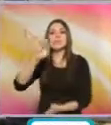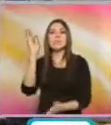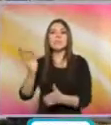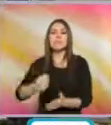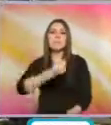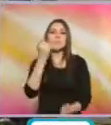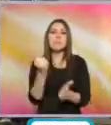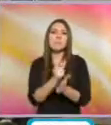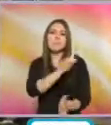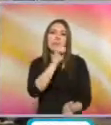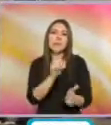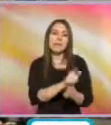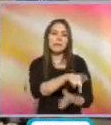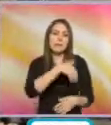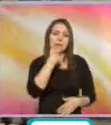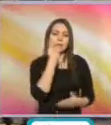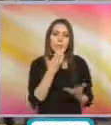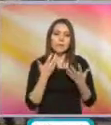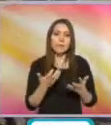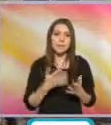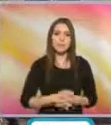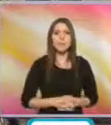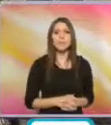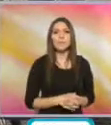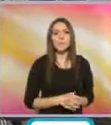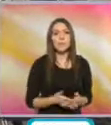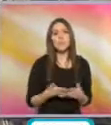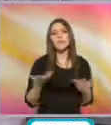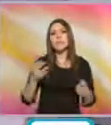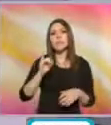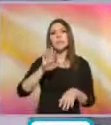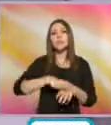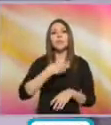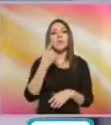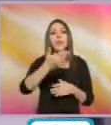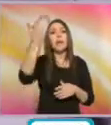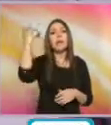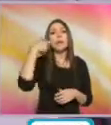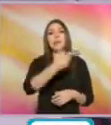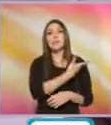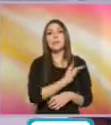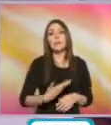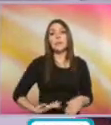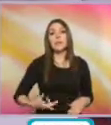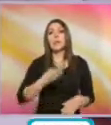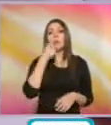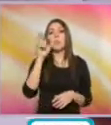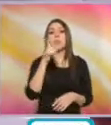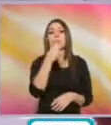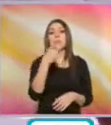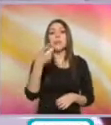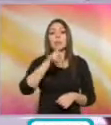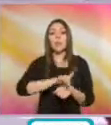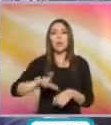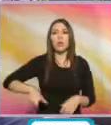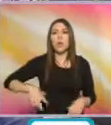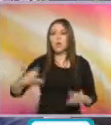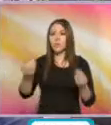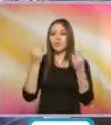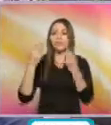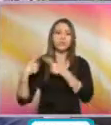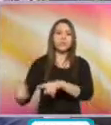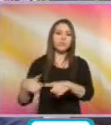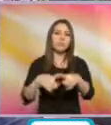Claro, porque esto no ha tenido ningún fruto cuando él mismo había anunciado que a sus 100 días de gobierno iban a haber